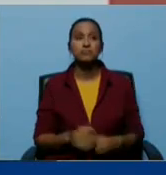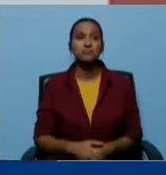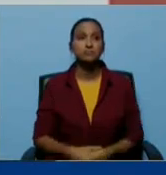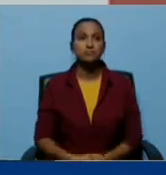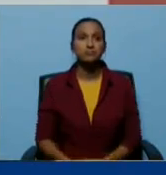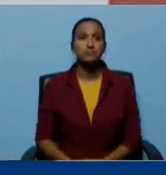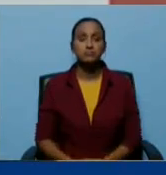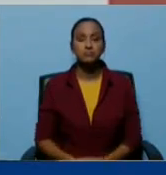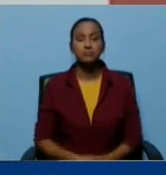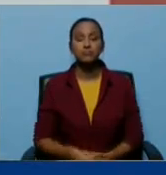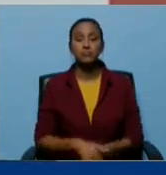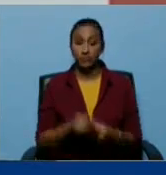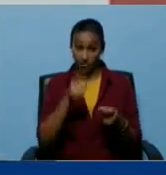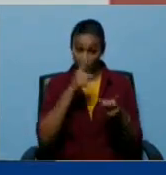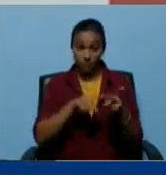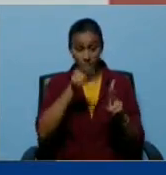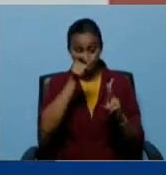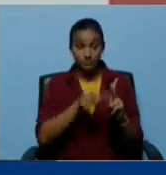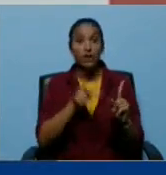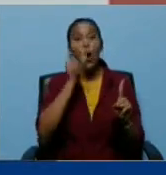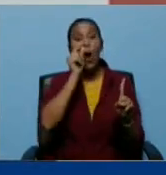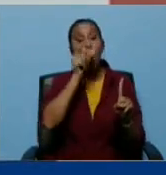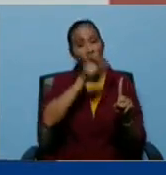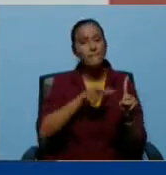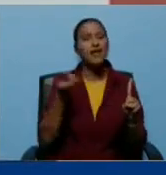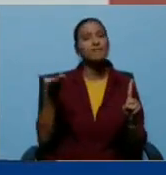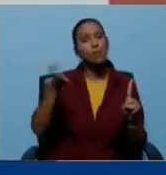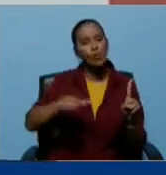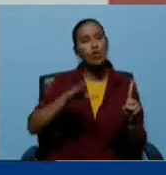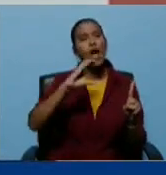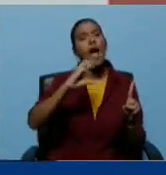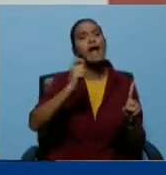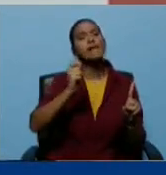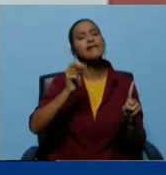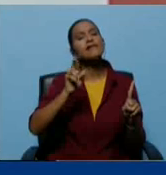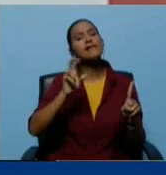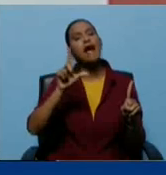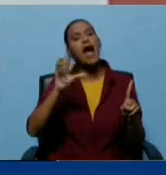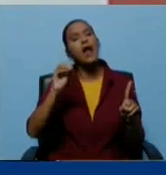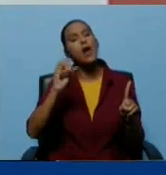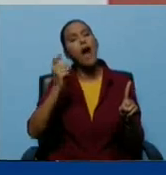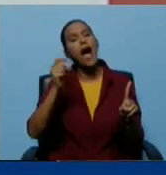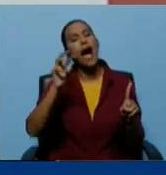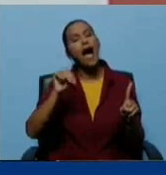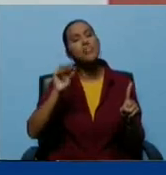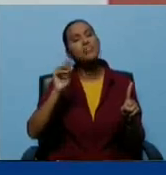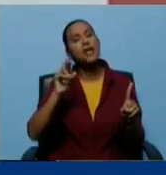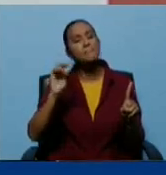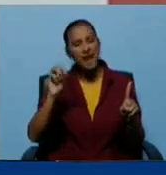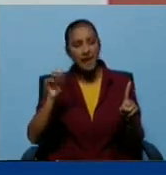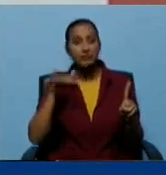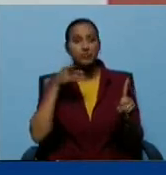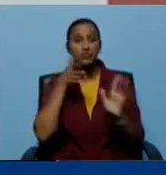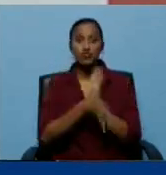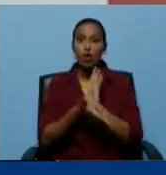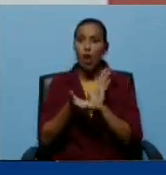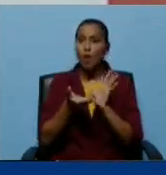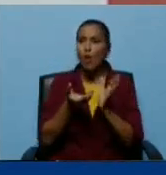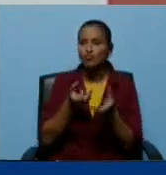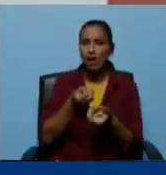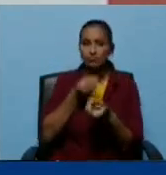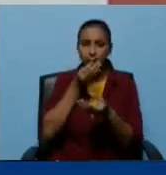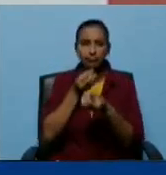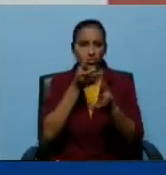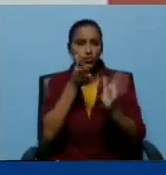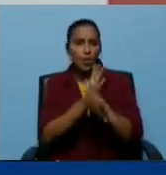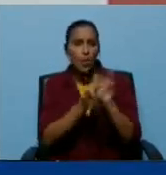Carlos Andrés Pérez, difunto hoy, y cómo se contaban los planes. Todas esas cosas